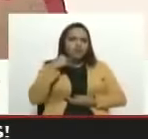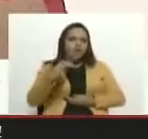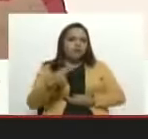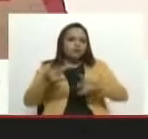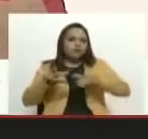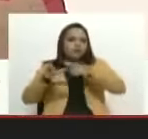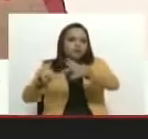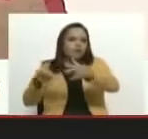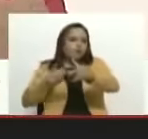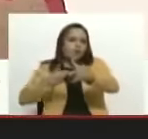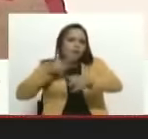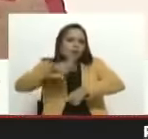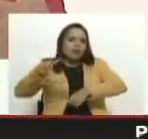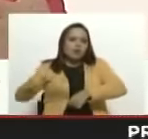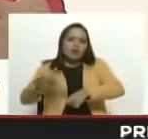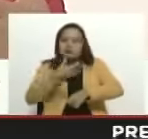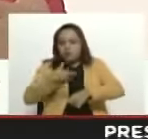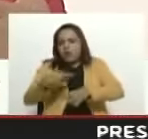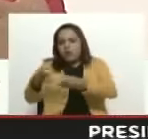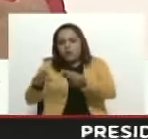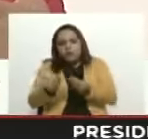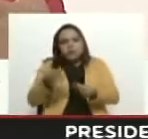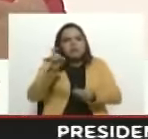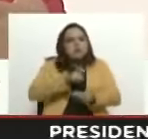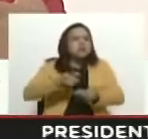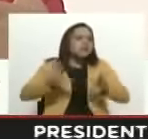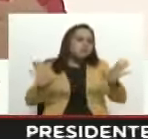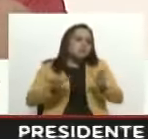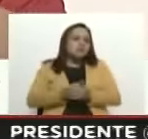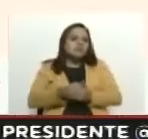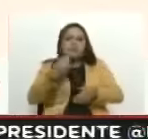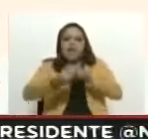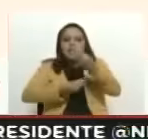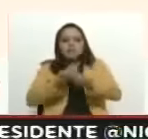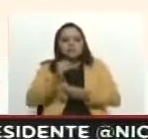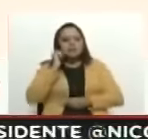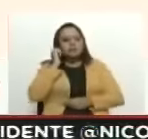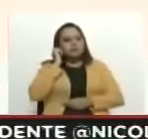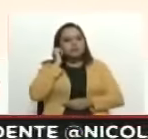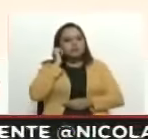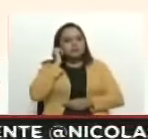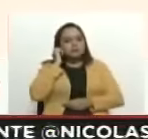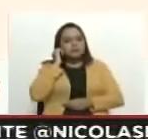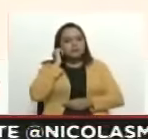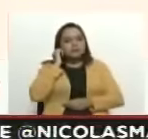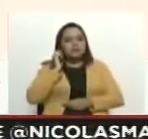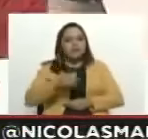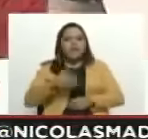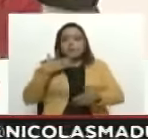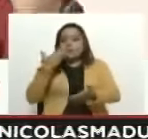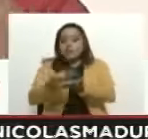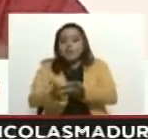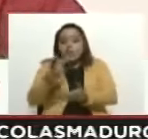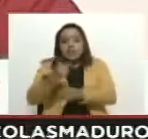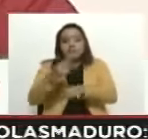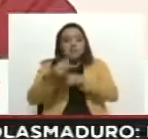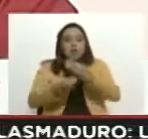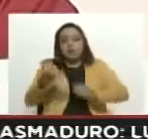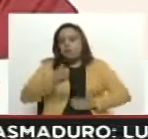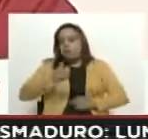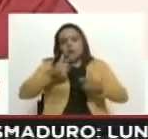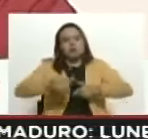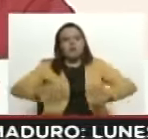cualquier persona que así lo necesite para que, bueno, reclame lo que tenga que reclamar donde tenga que